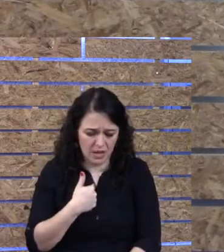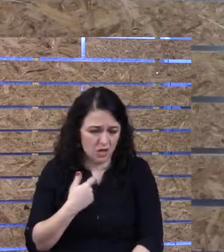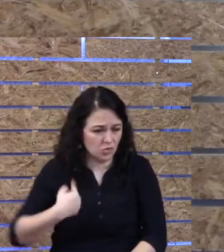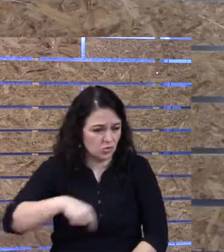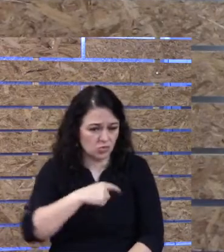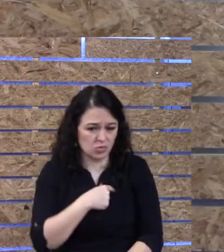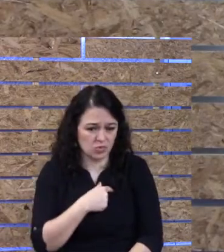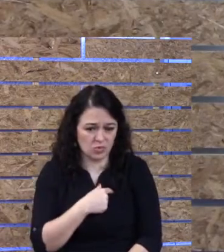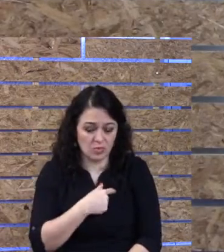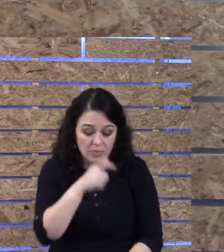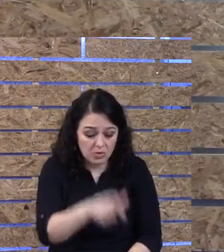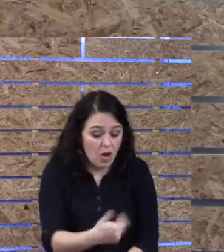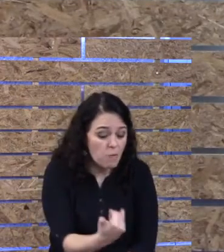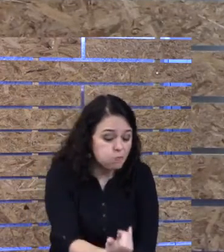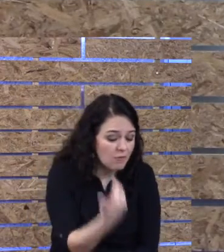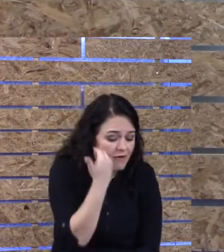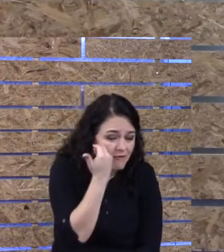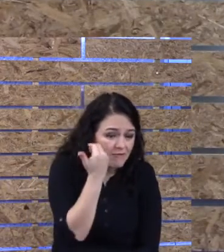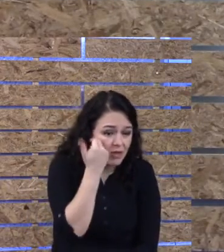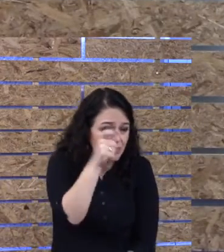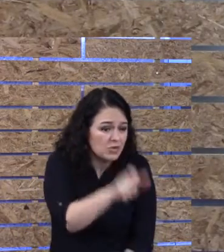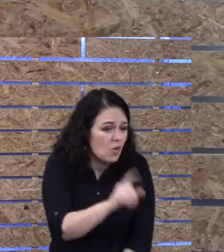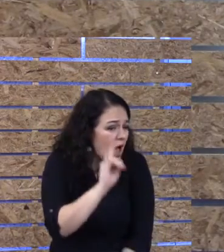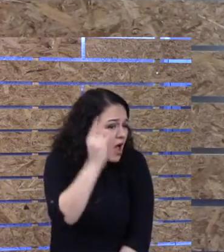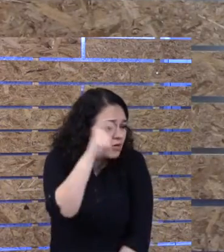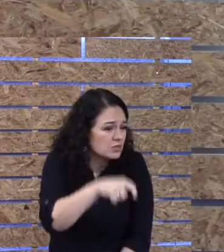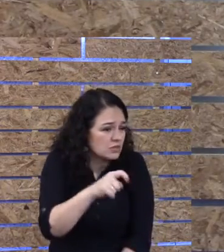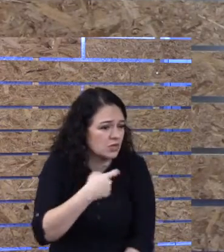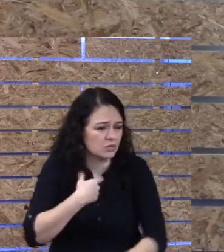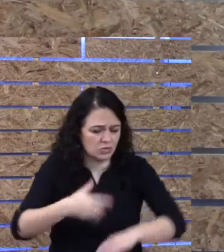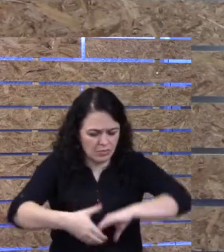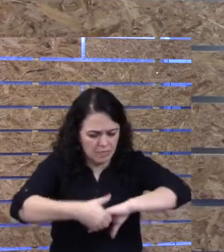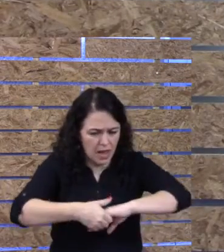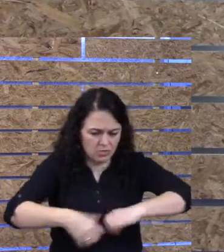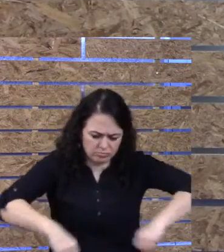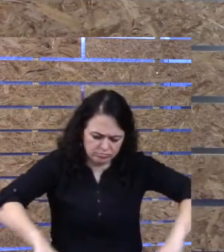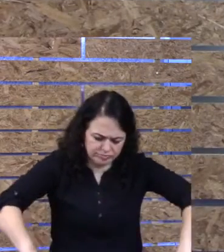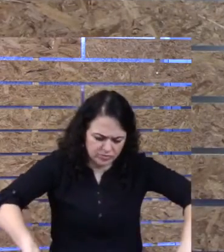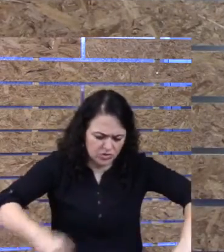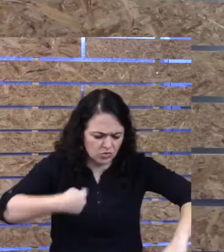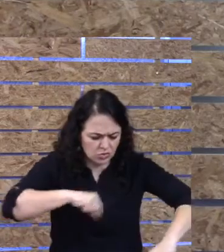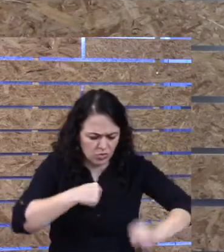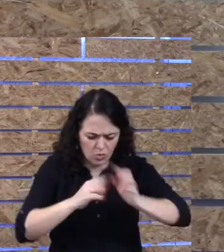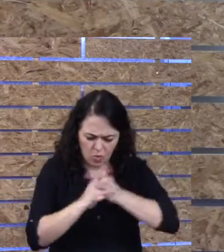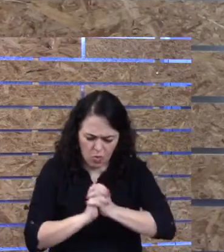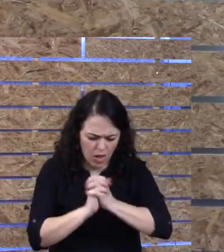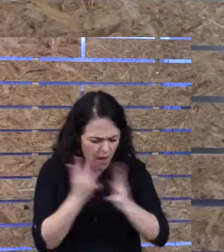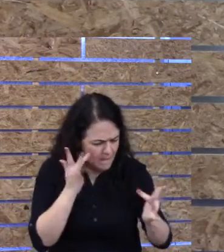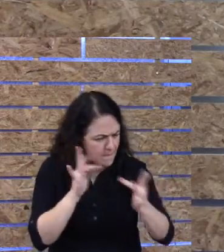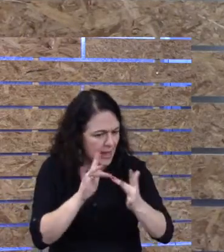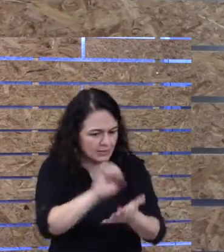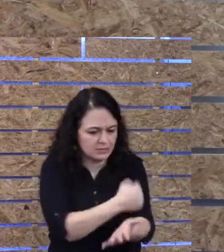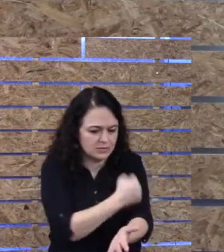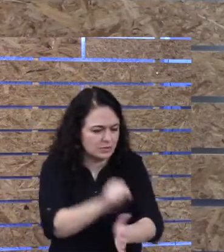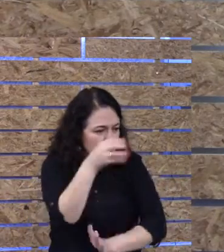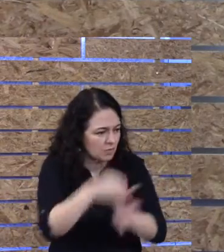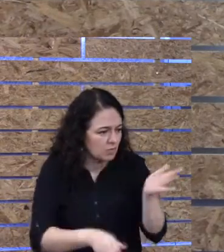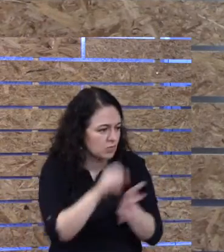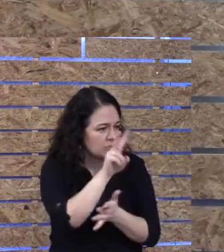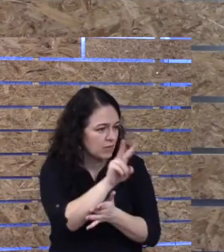torno al que está enfermo, al que está necesitado, y recitemos el Salmo 23, y eso era lo que